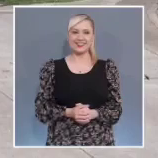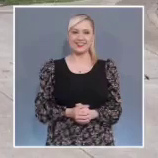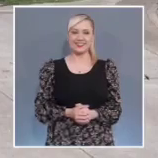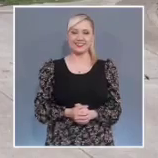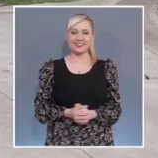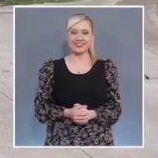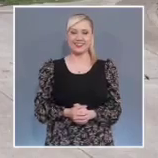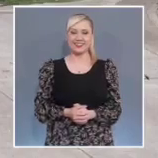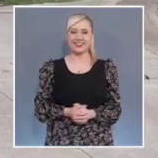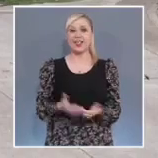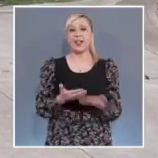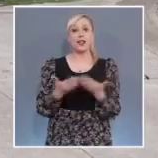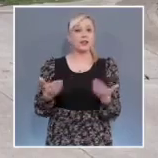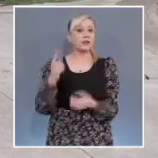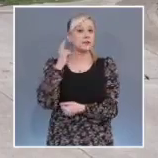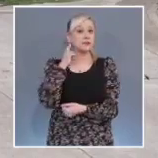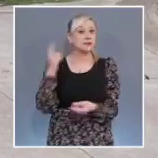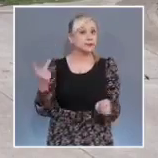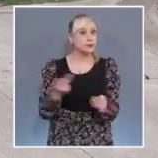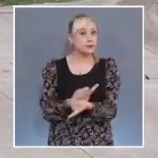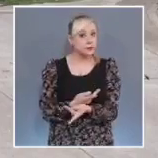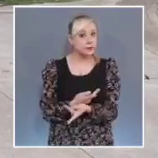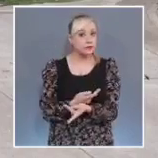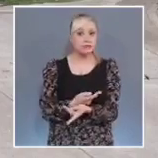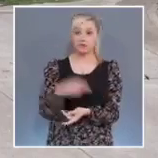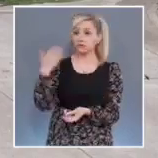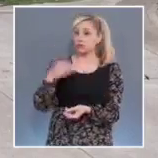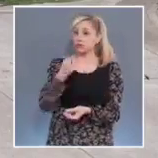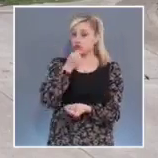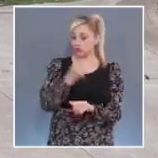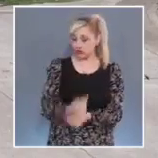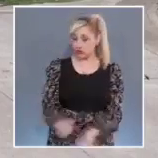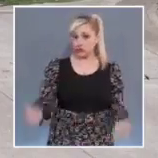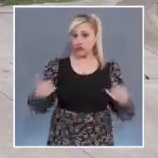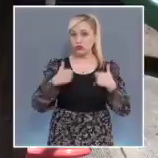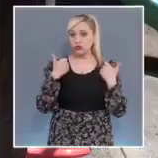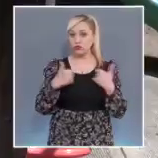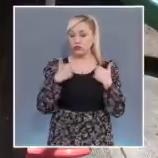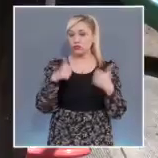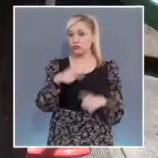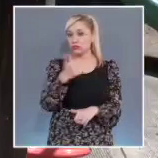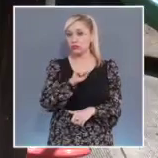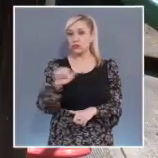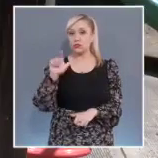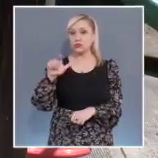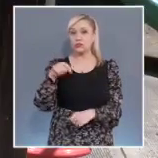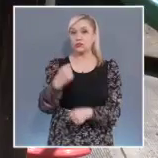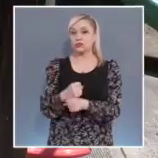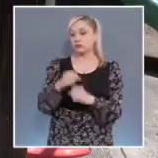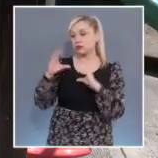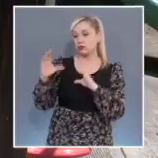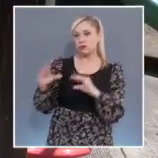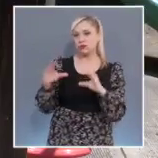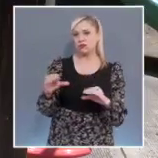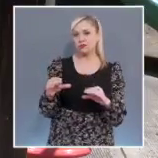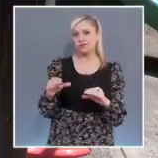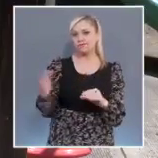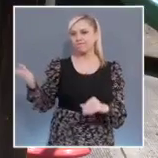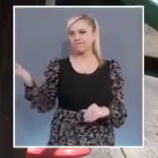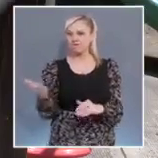Al regresar, la mitad de los infantes y adolescentes en México son educados con métodos violentos, revela la